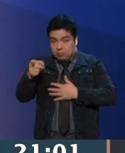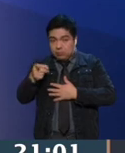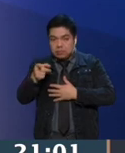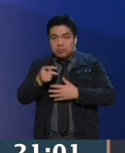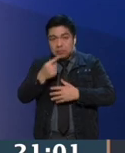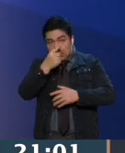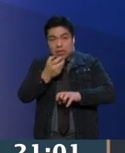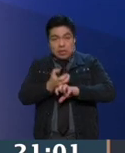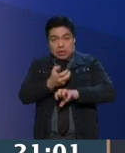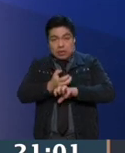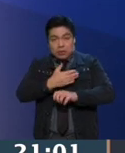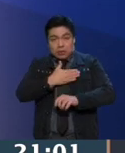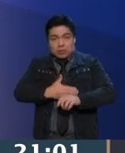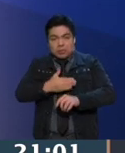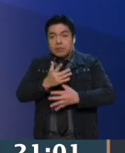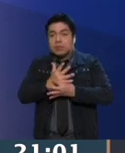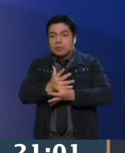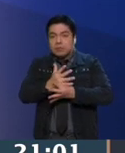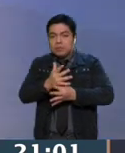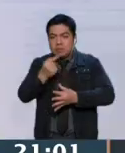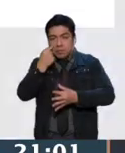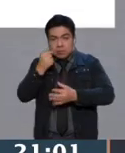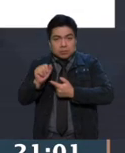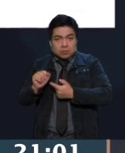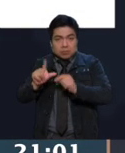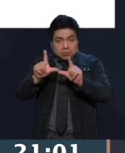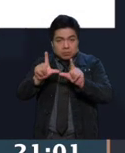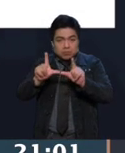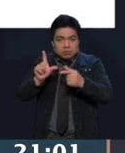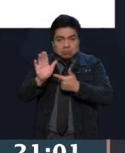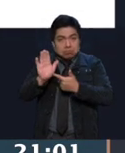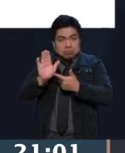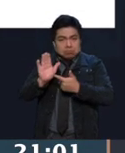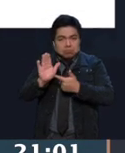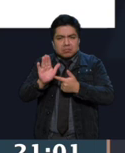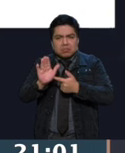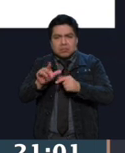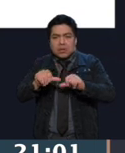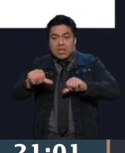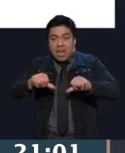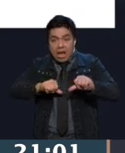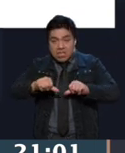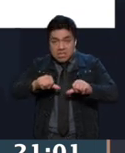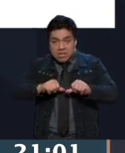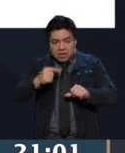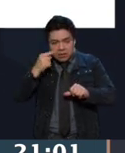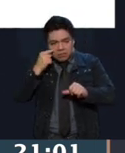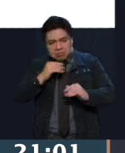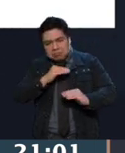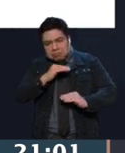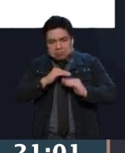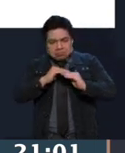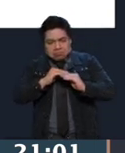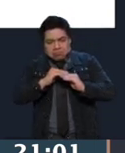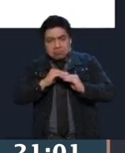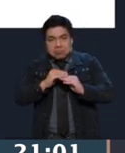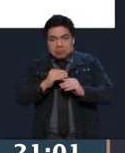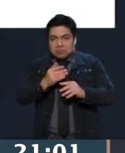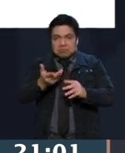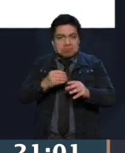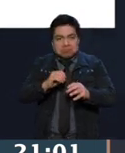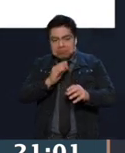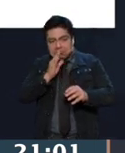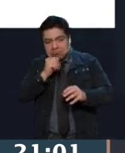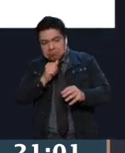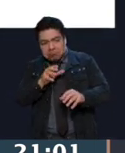Justicia de Estados Unidos dijo esto que usted ve en pantalla. La actividad de investigación estuvo limitada en el tiempo, restringida en